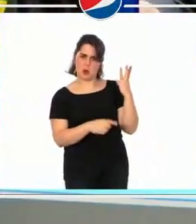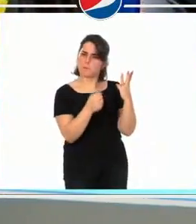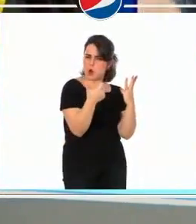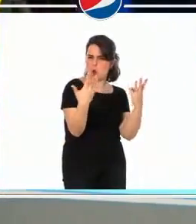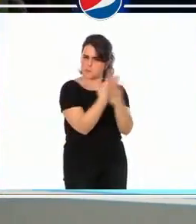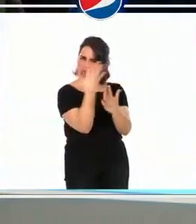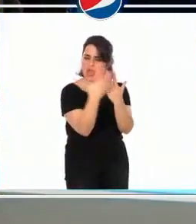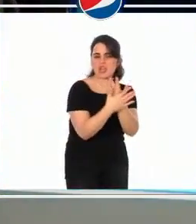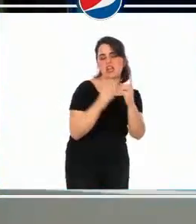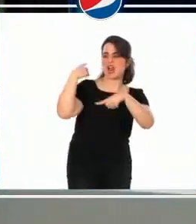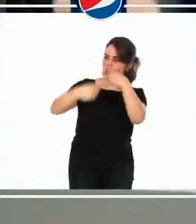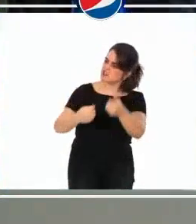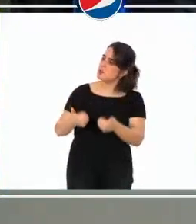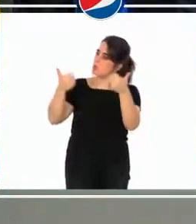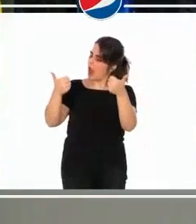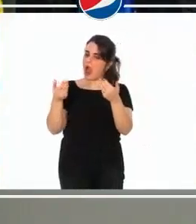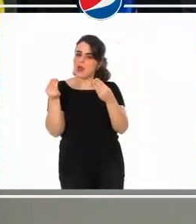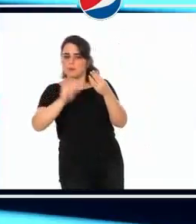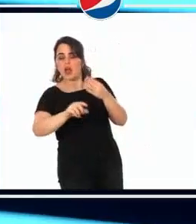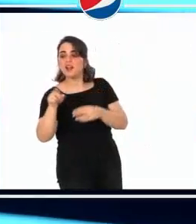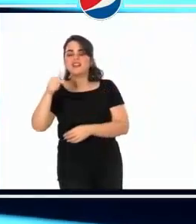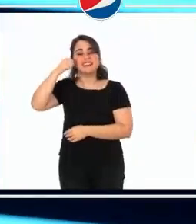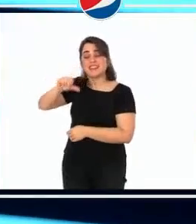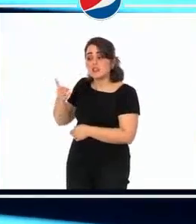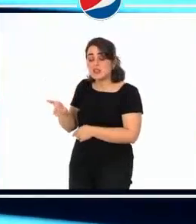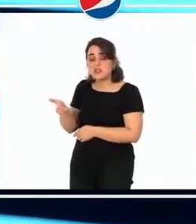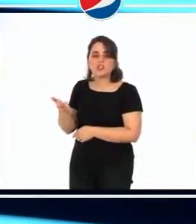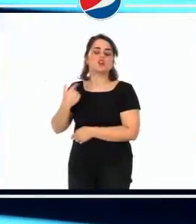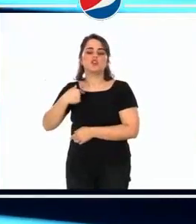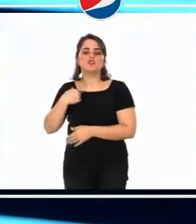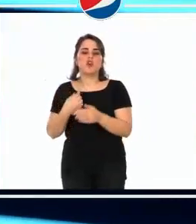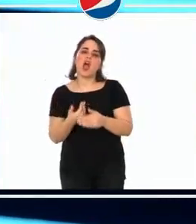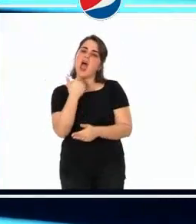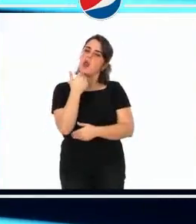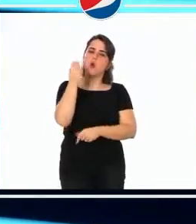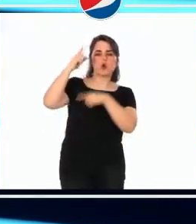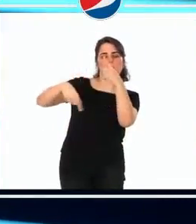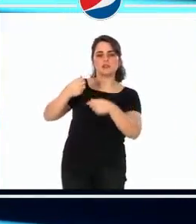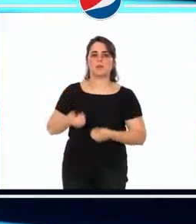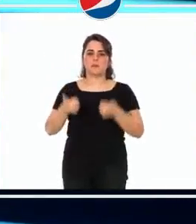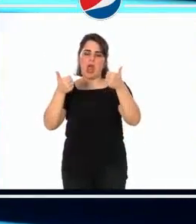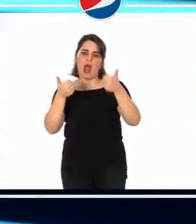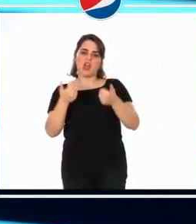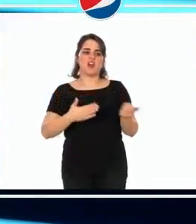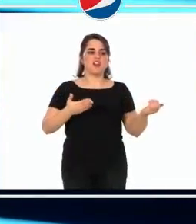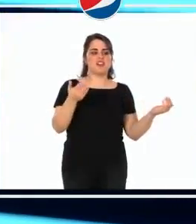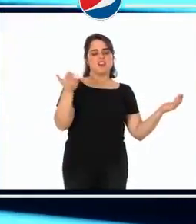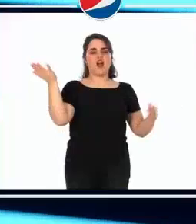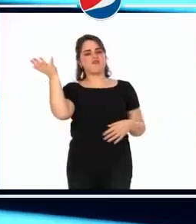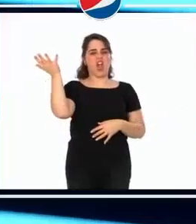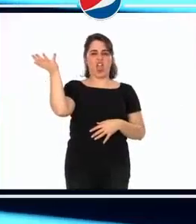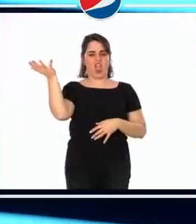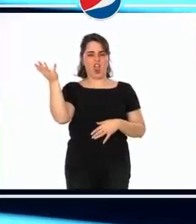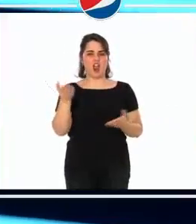poquito más clásico, todo. ¿No? Pongamos. Cristinini, ¿tus tres canciones? Yo voy a tirar por algo más clásico. Rafael, Mi gran noche. ¡Muy hoy, bien! ¿No? Esa es tu